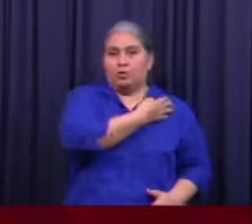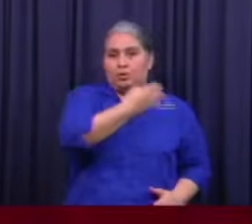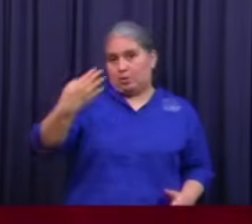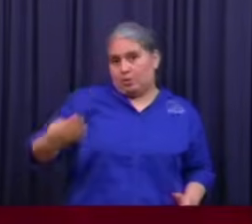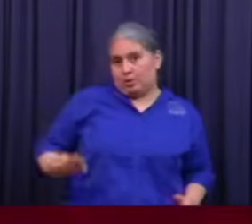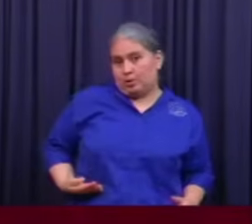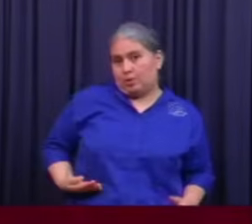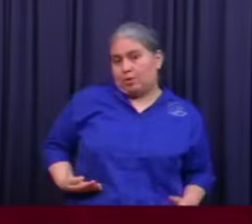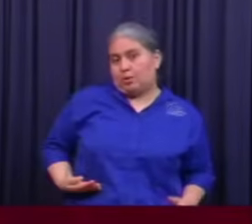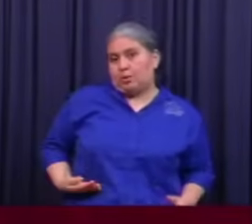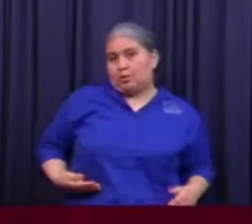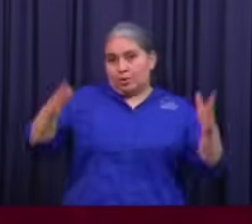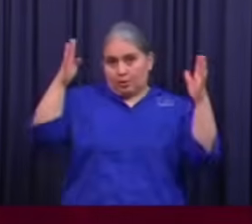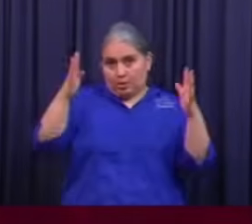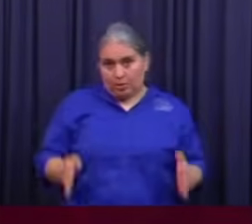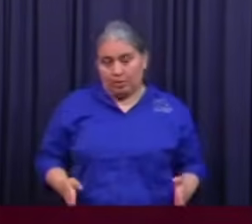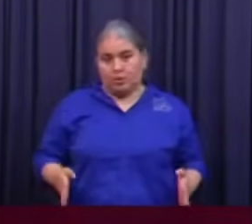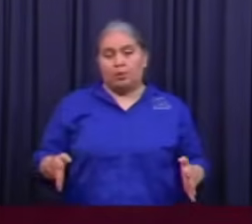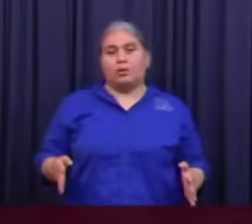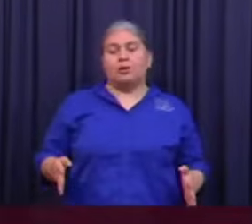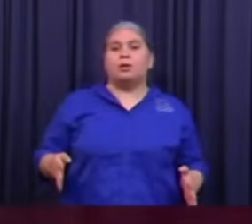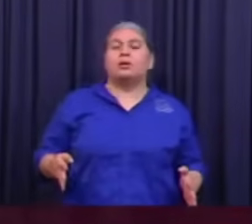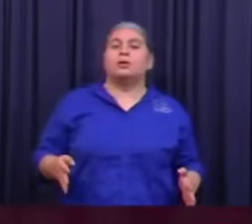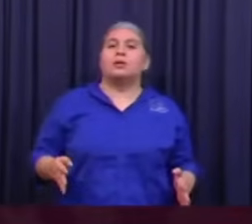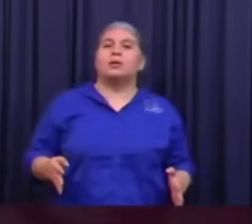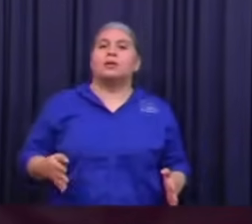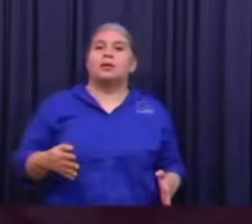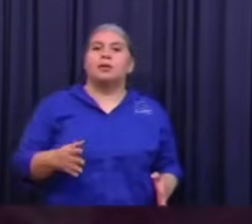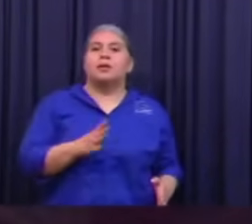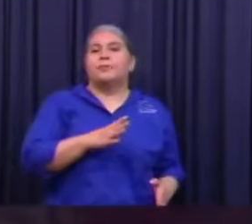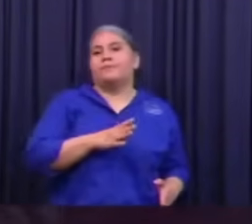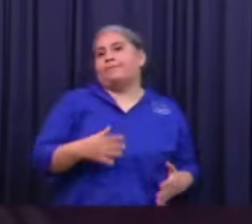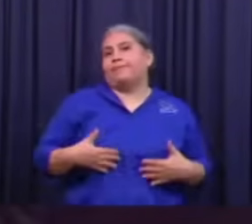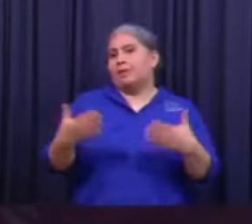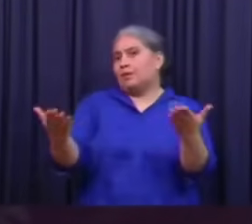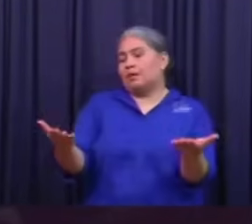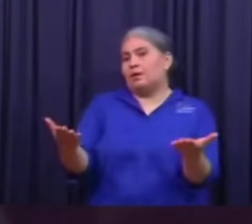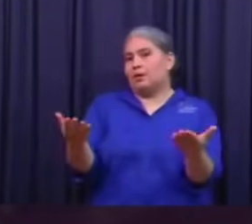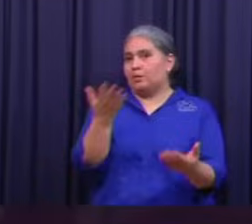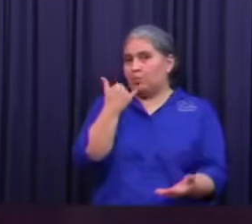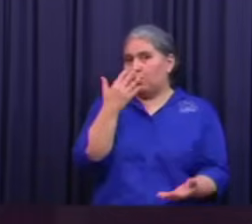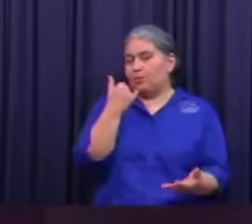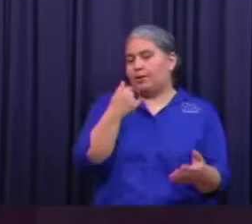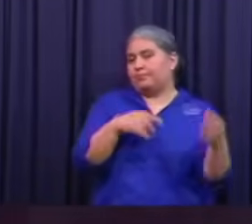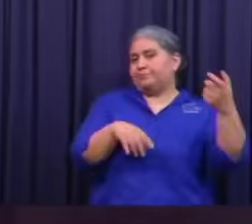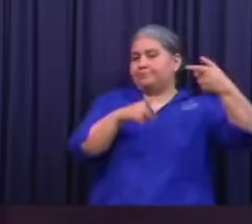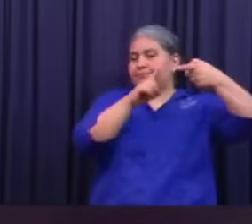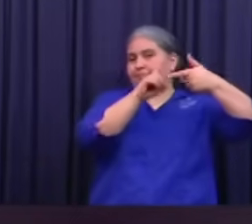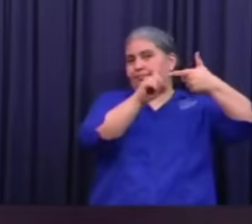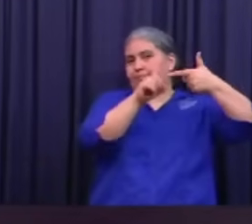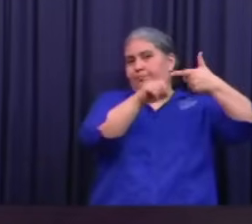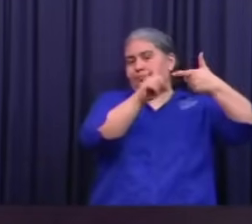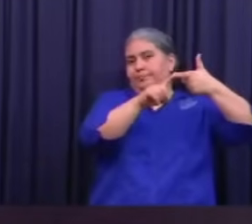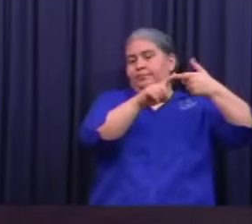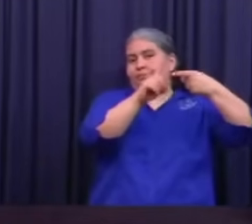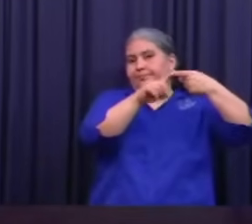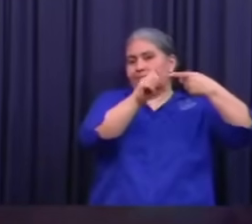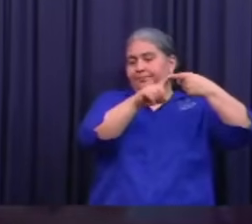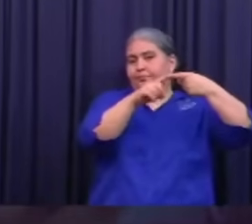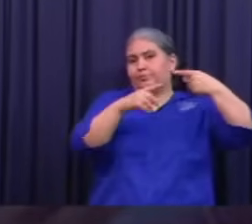estos gobernantes le tenía que dar su comidita digamos benjur tenía que llevarle un mes